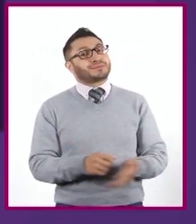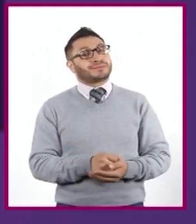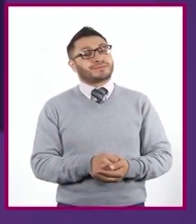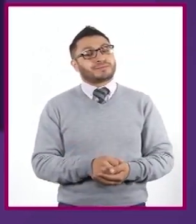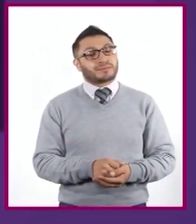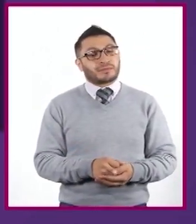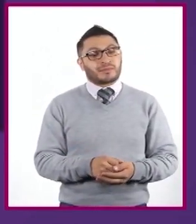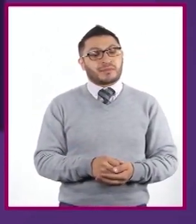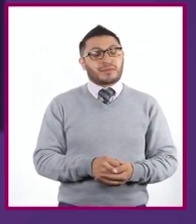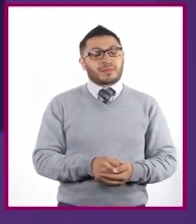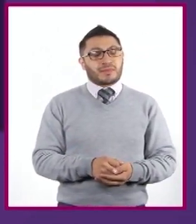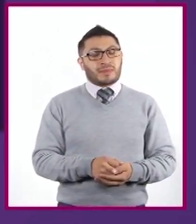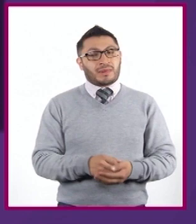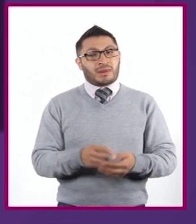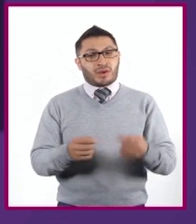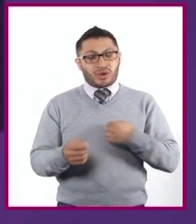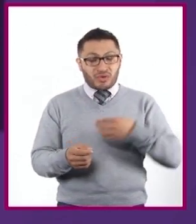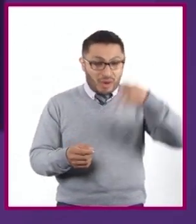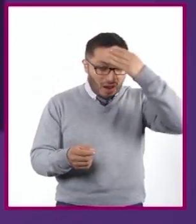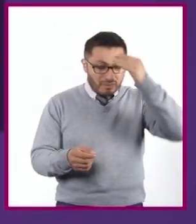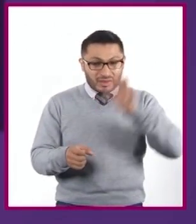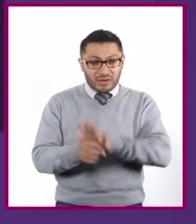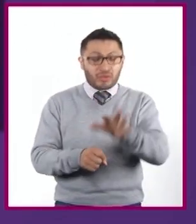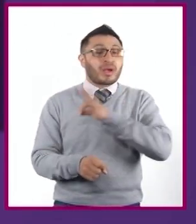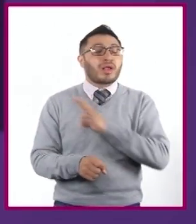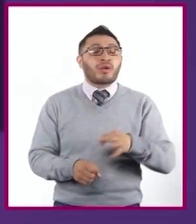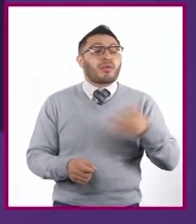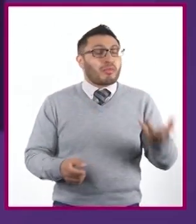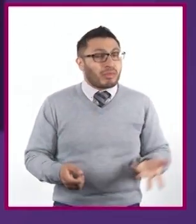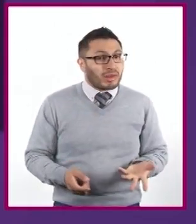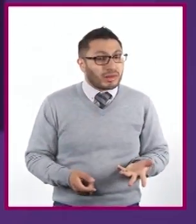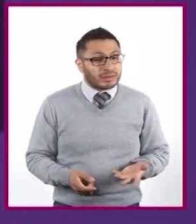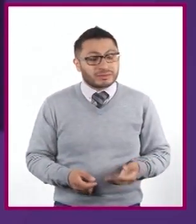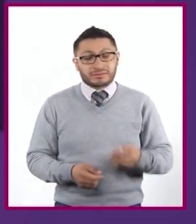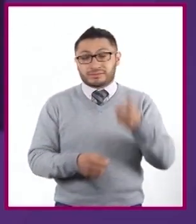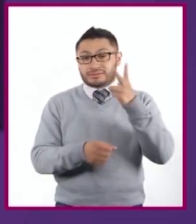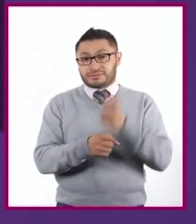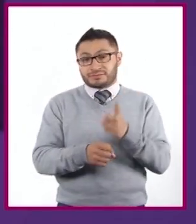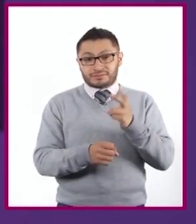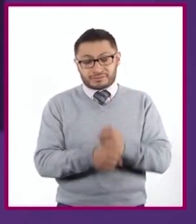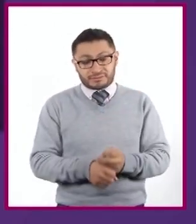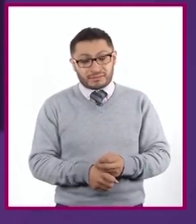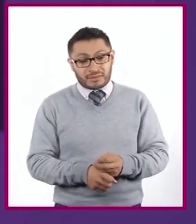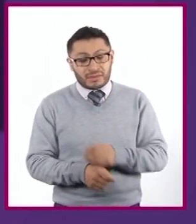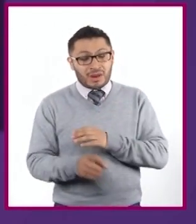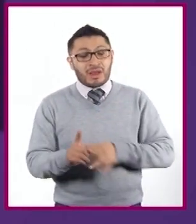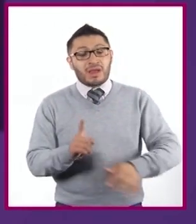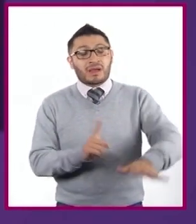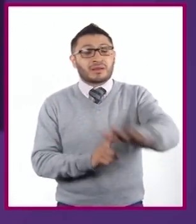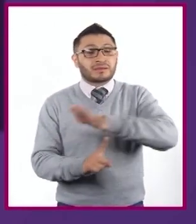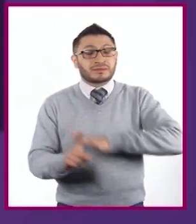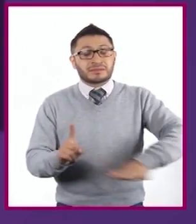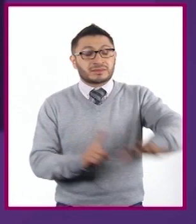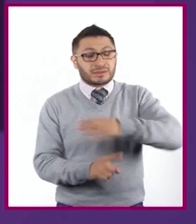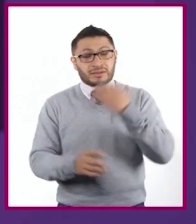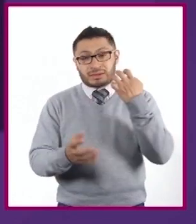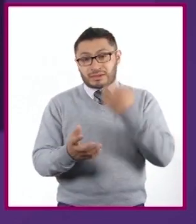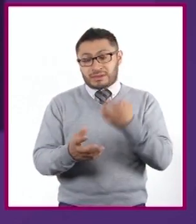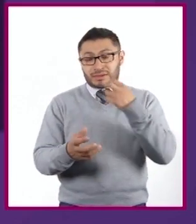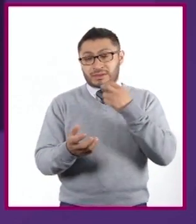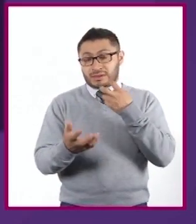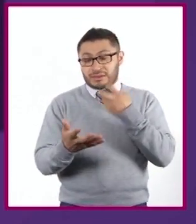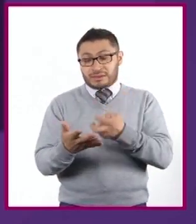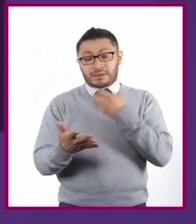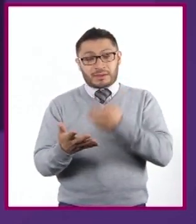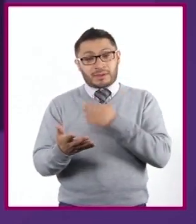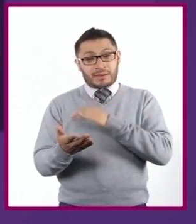¿Qué me puede aportar el texto? Nuestro segundo ingrediente es el contexto de esa lectura, es decir,